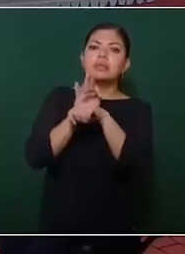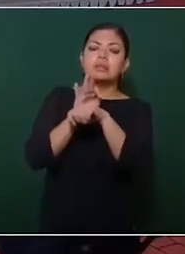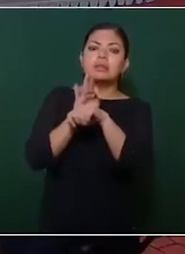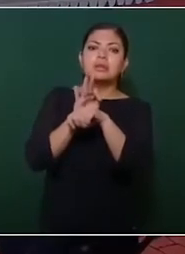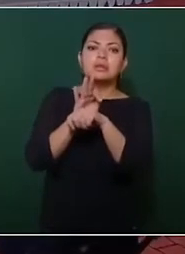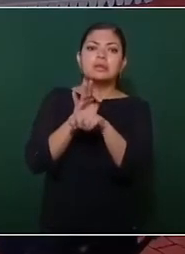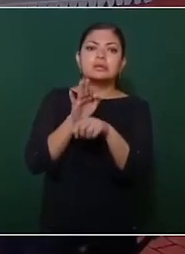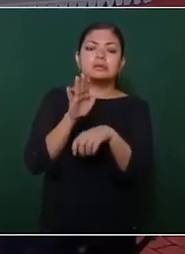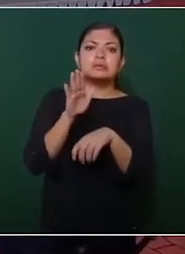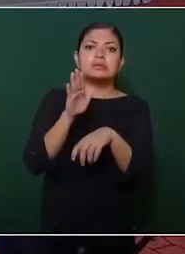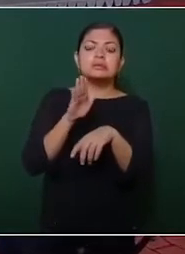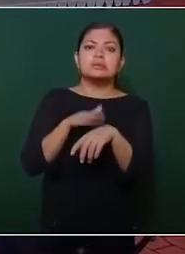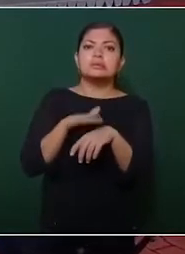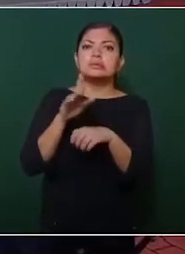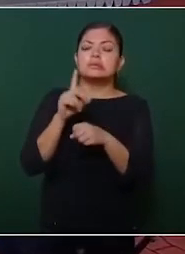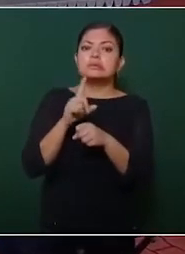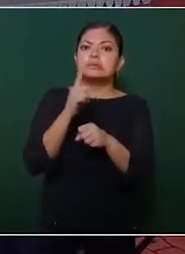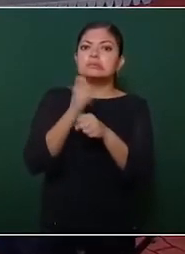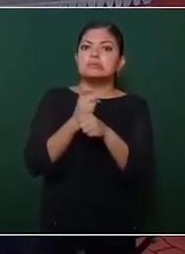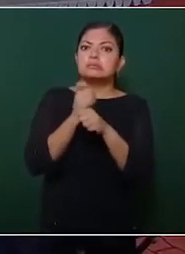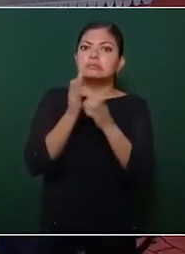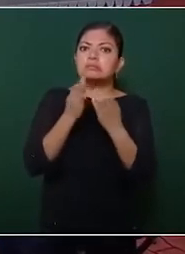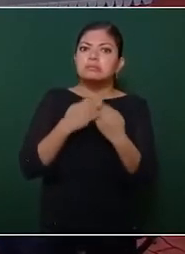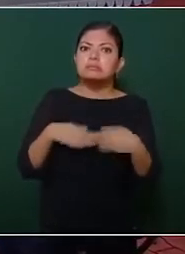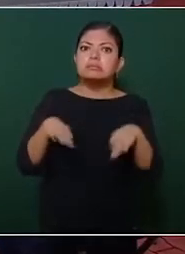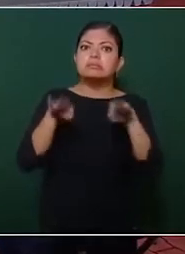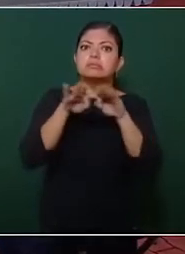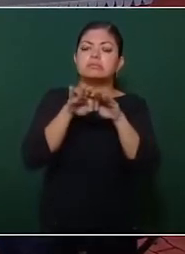de países